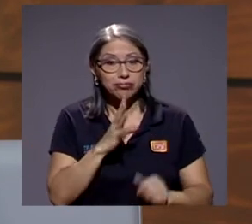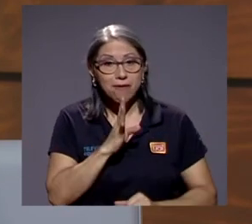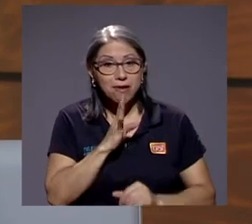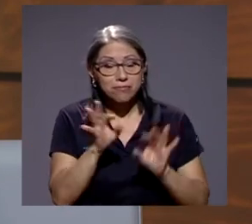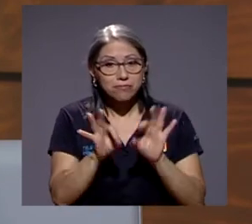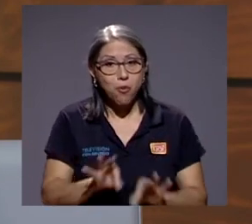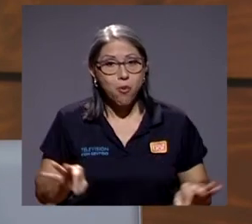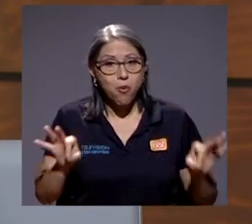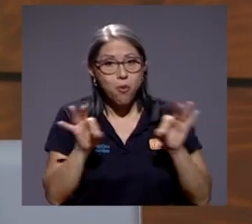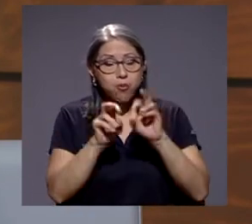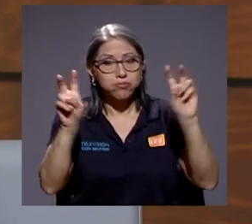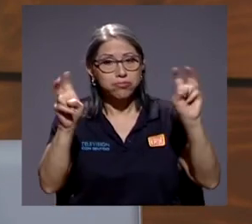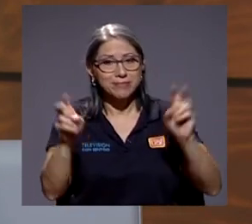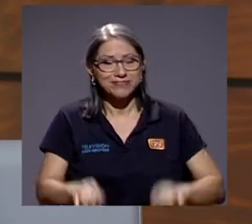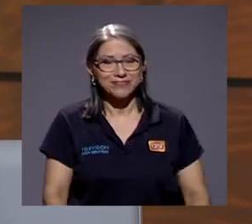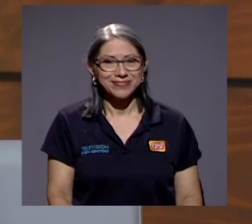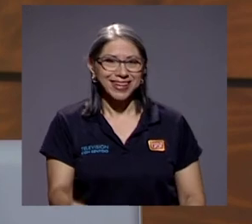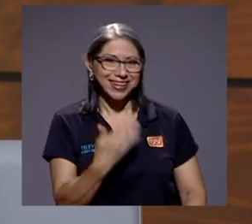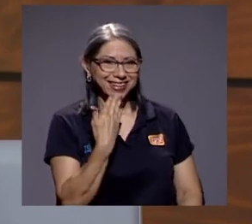importante tema